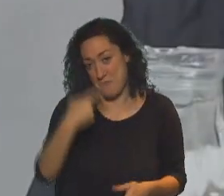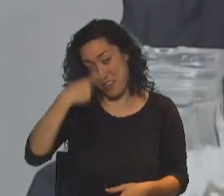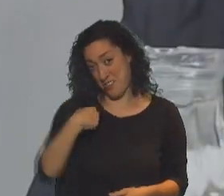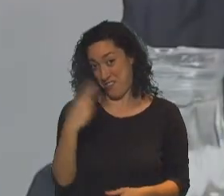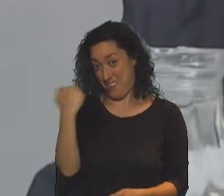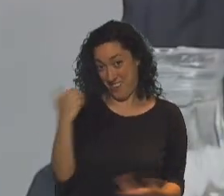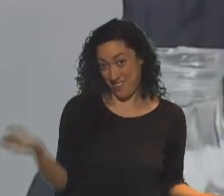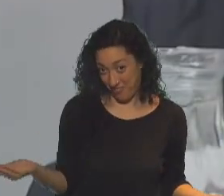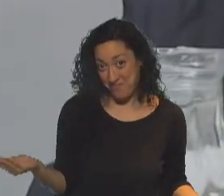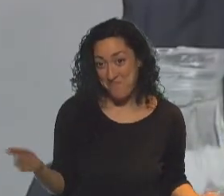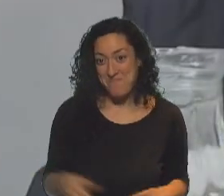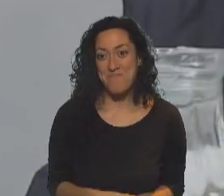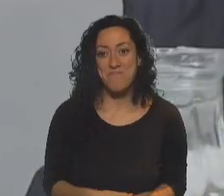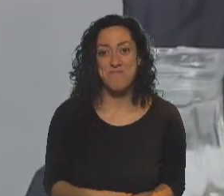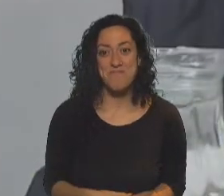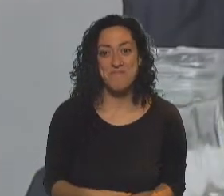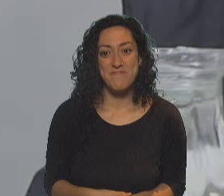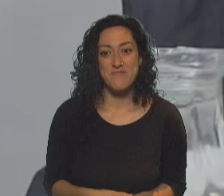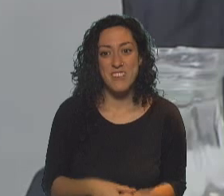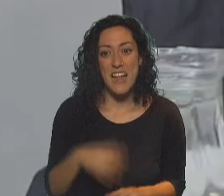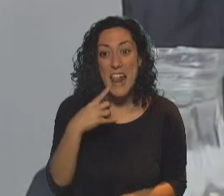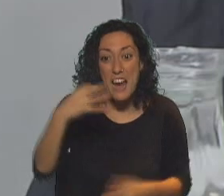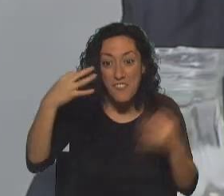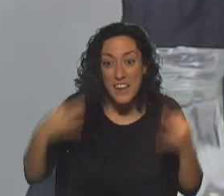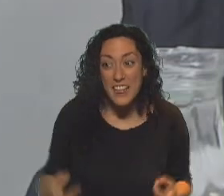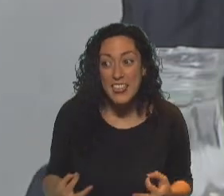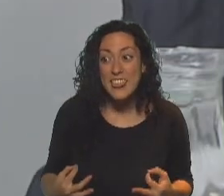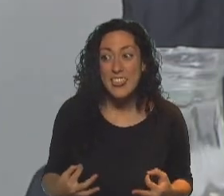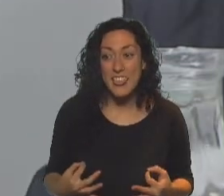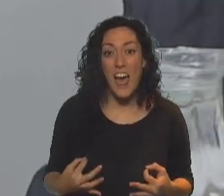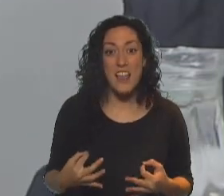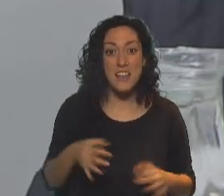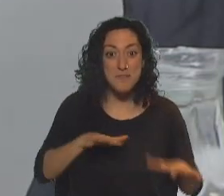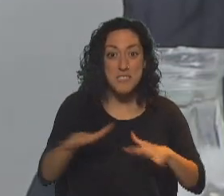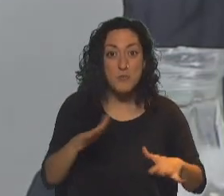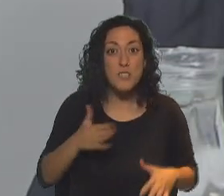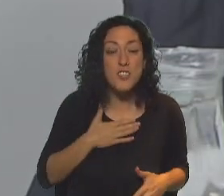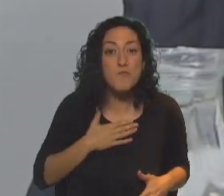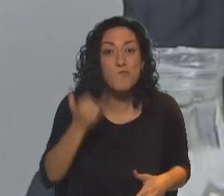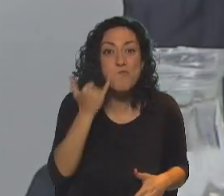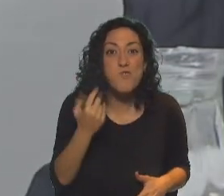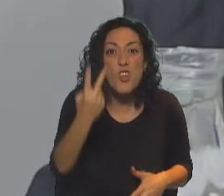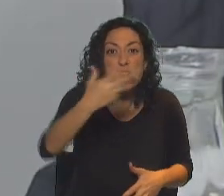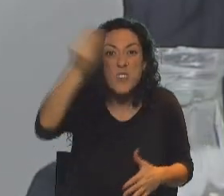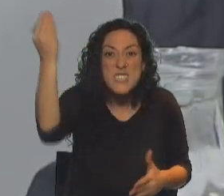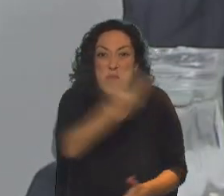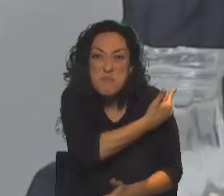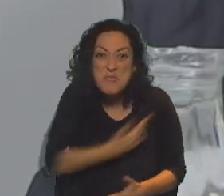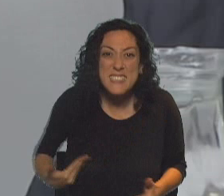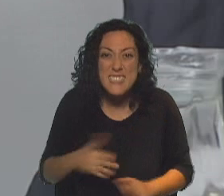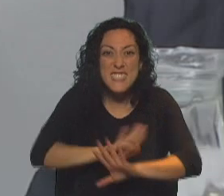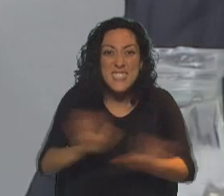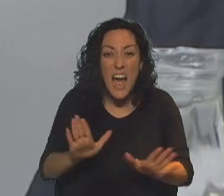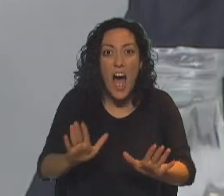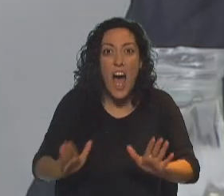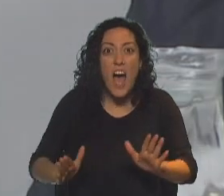razón. Y la verdad que en mi caso yo ya fui presidenta 2 veces. O sea, la máxima